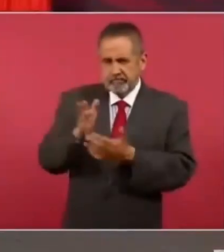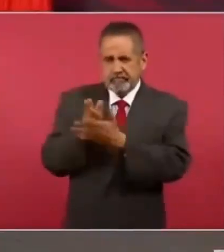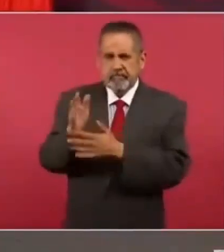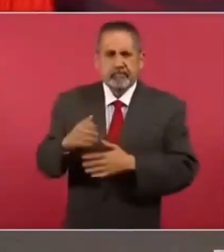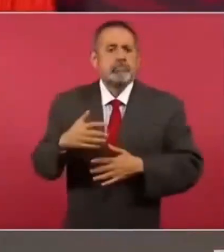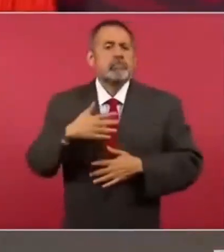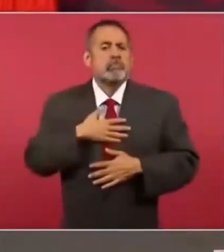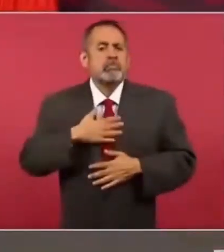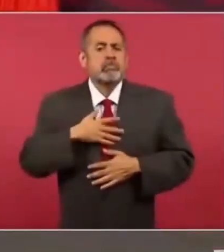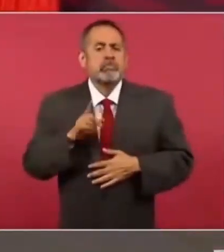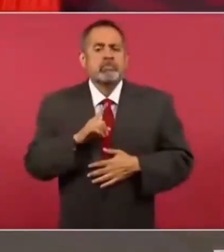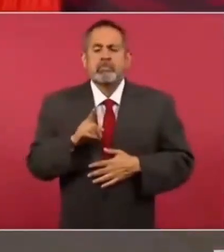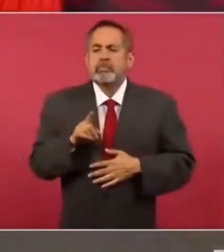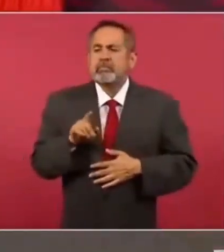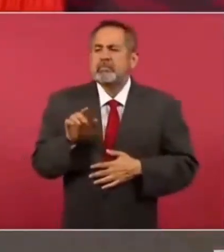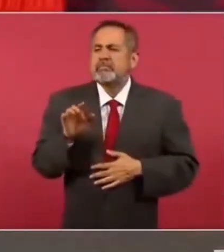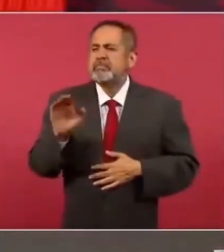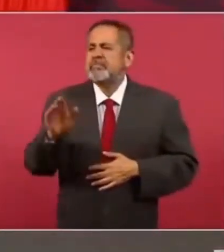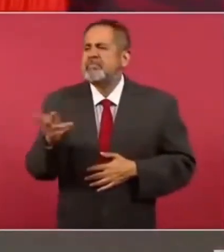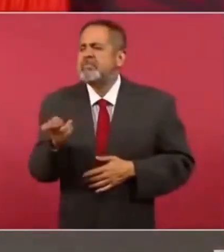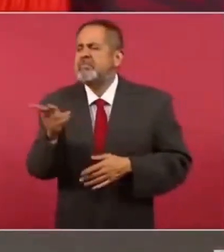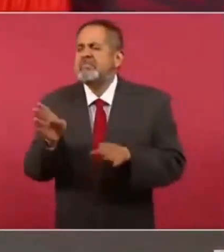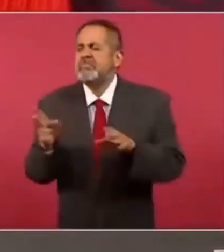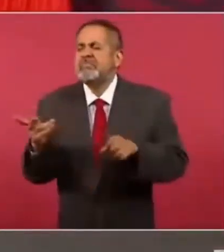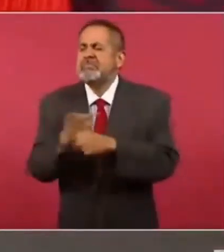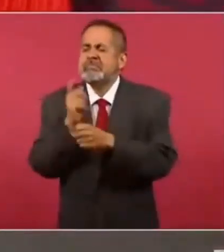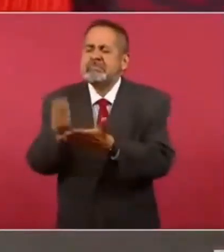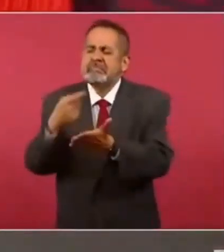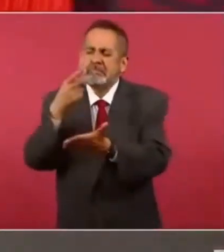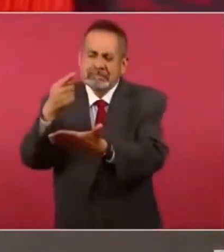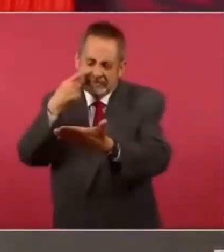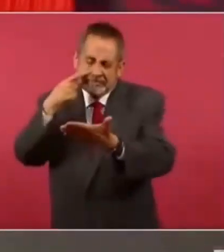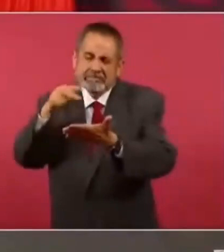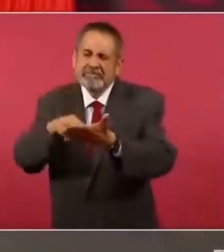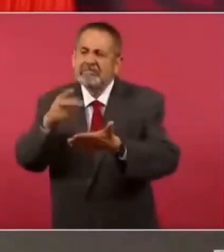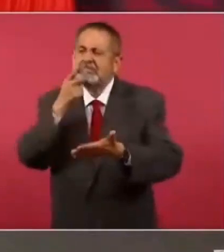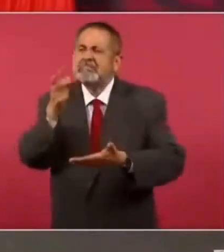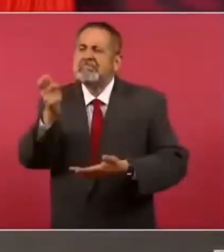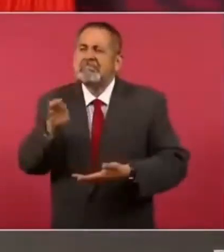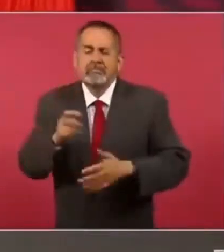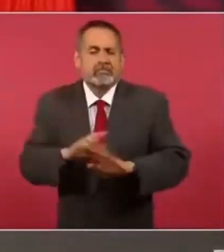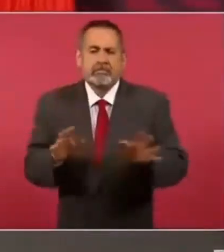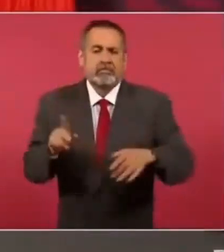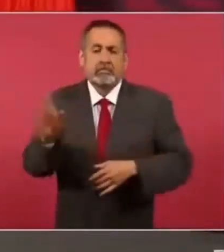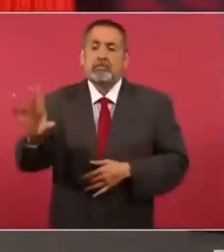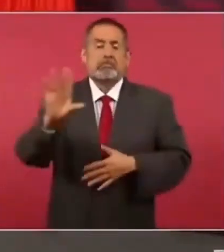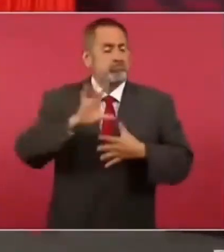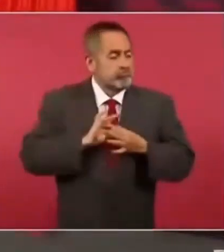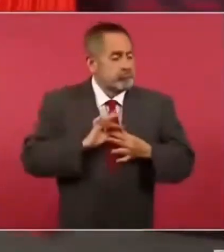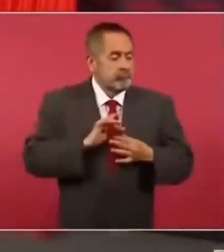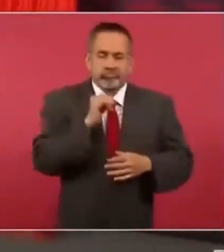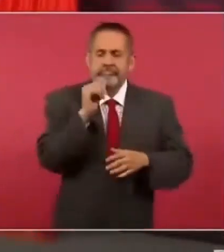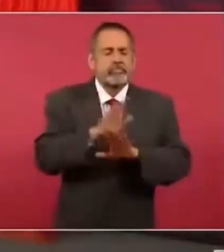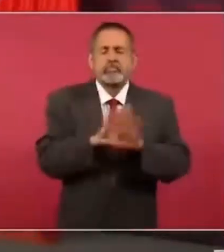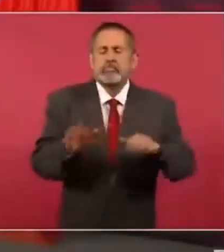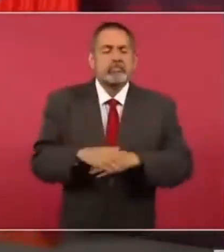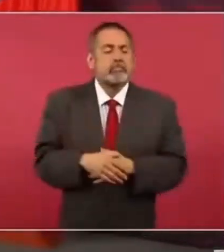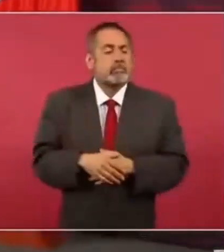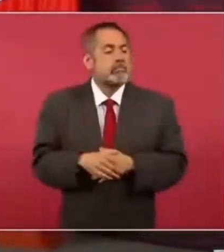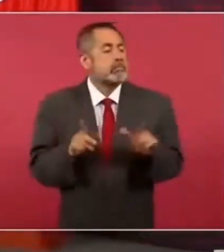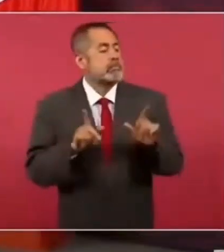atreví a preguntarle nada. Ni él me dijo. Nada más,